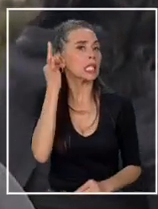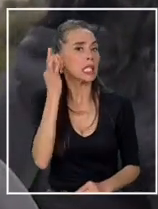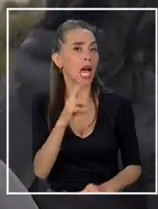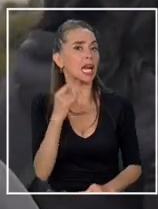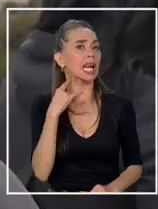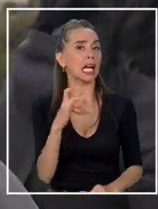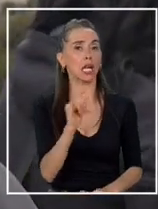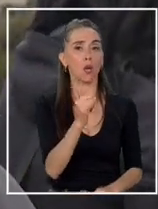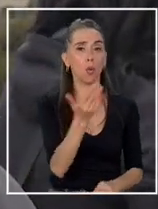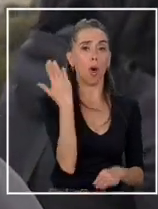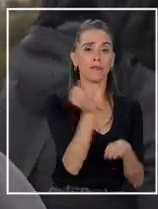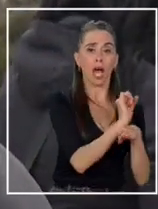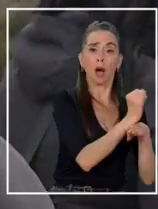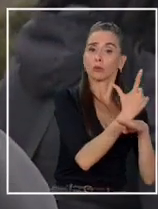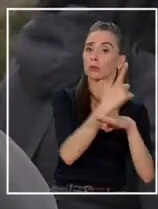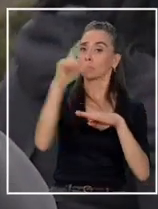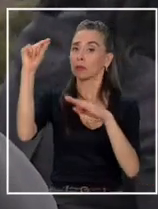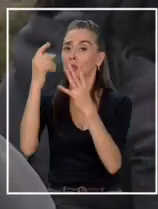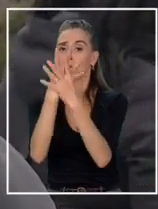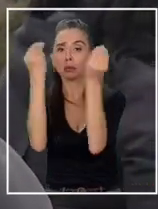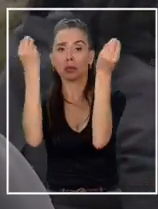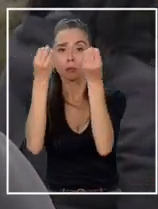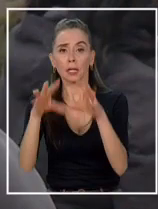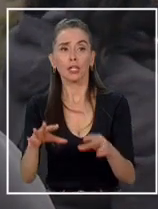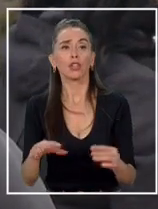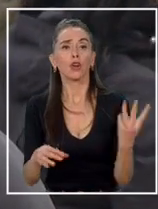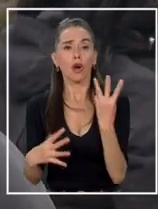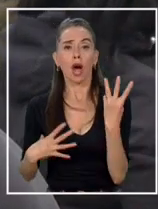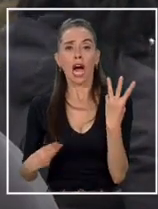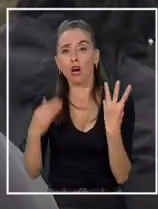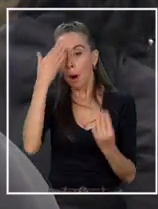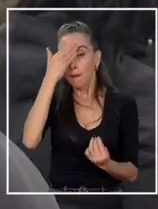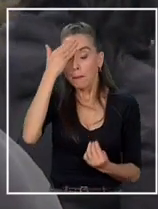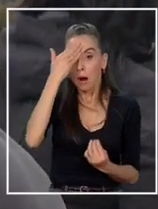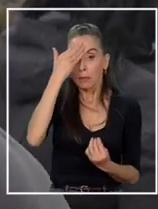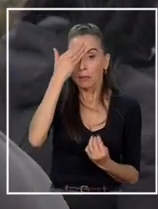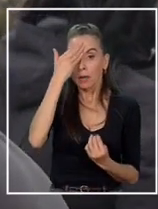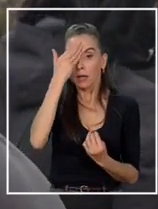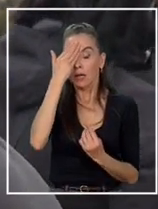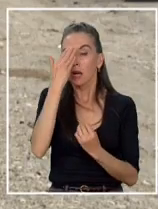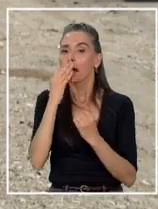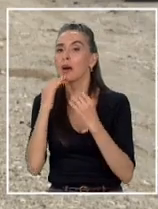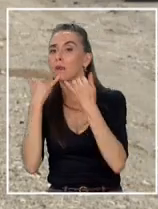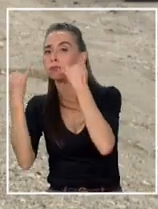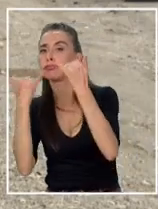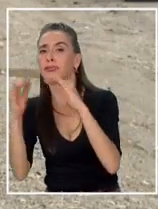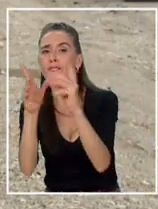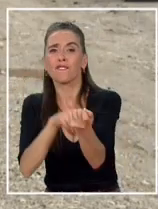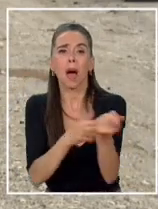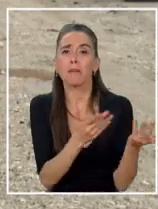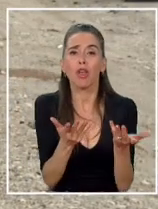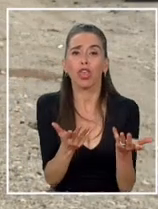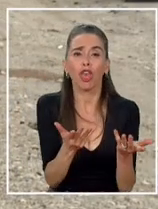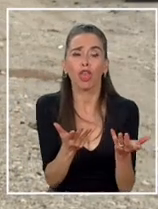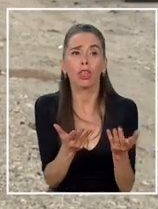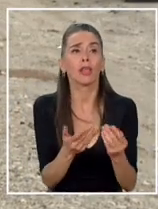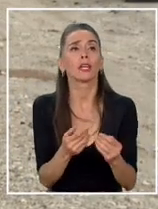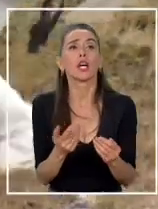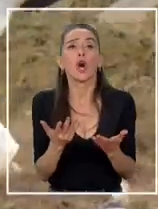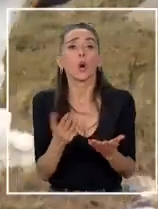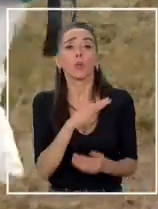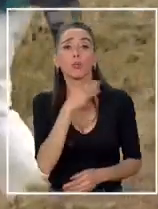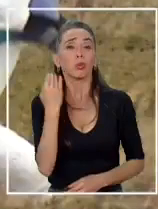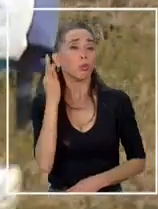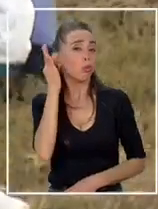jueves y se perdió el rastro. Sus hijos, preocupados, empezaron a comunicar con la familia. Las circunstancias de